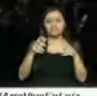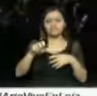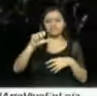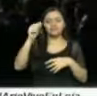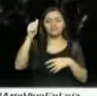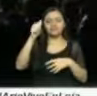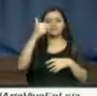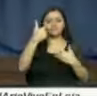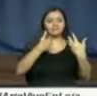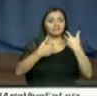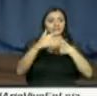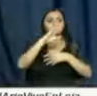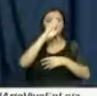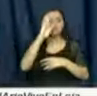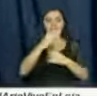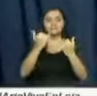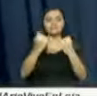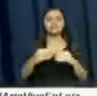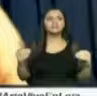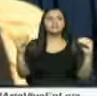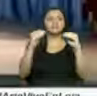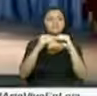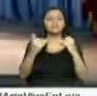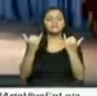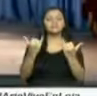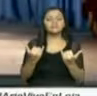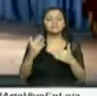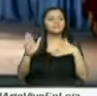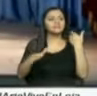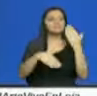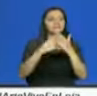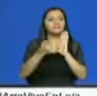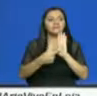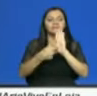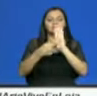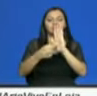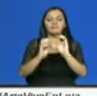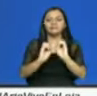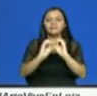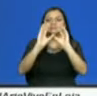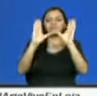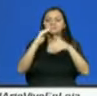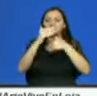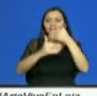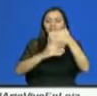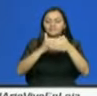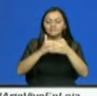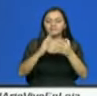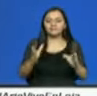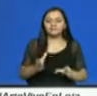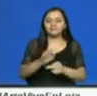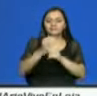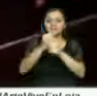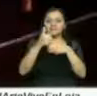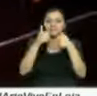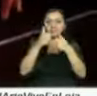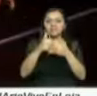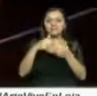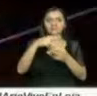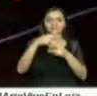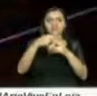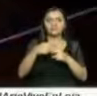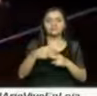formas artísticas, es lo que le da la cualidad a estos géneros y es lo que nosotros hemos retomado para